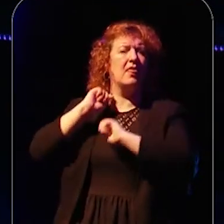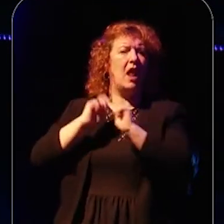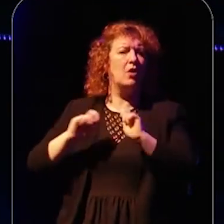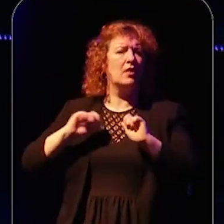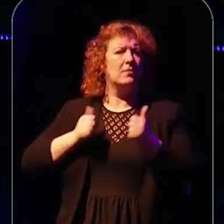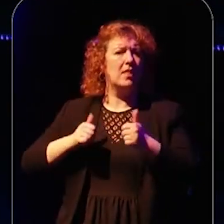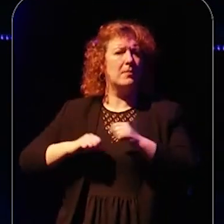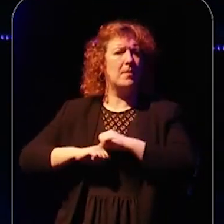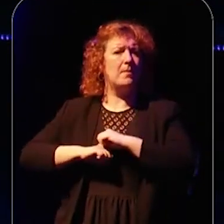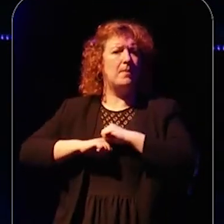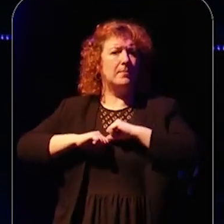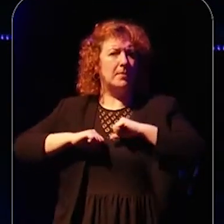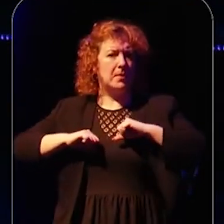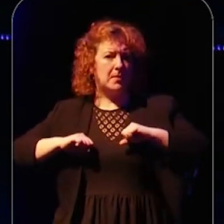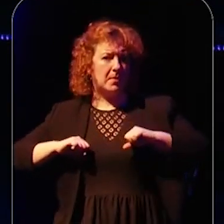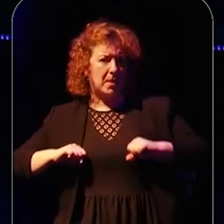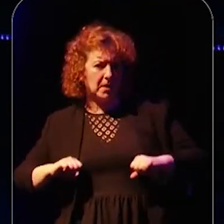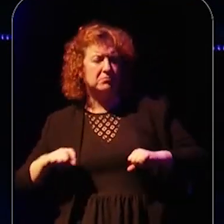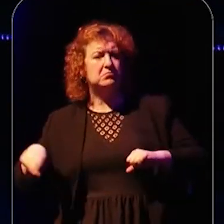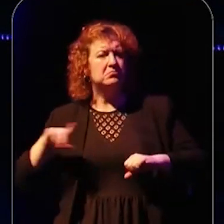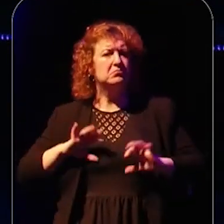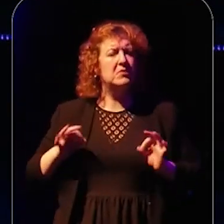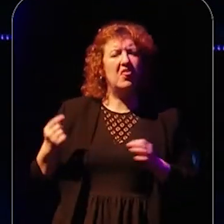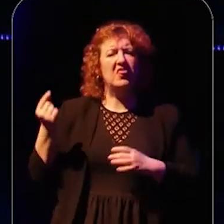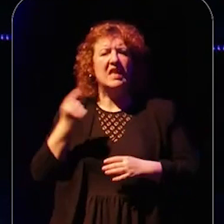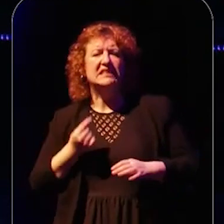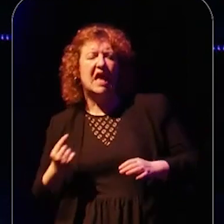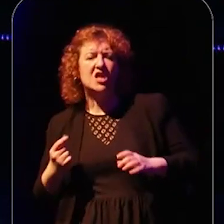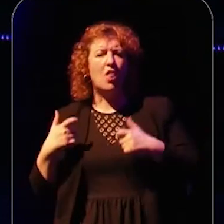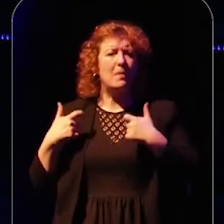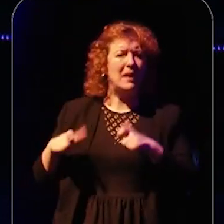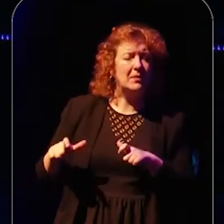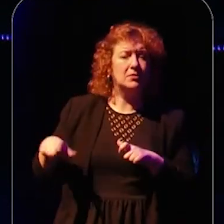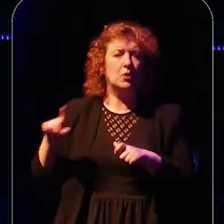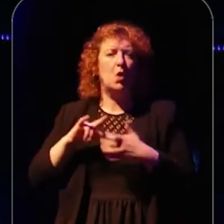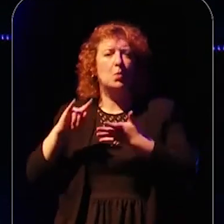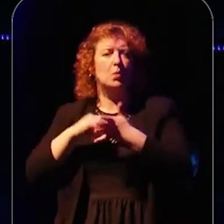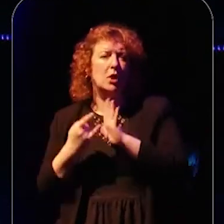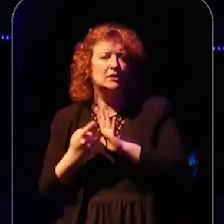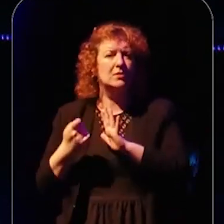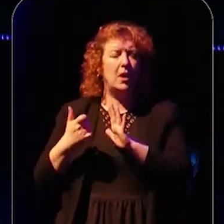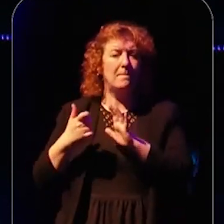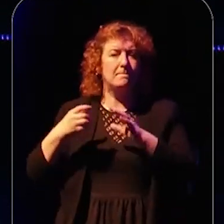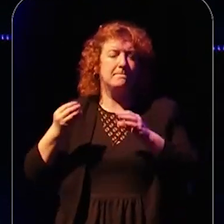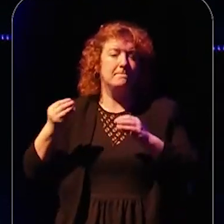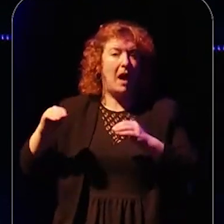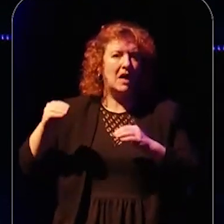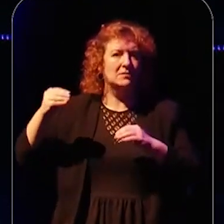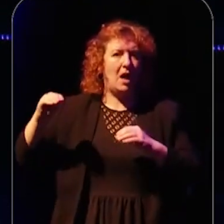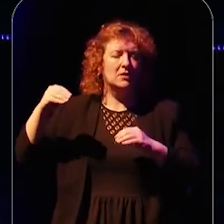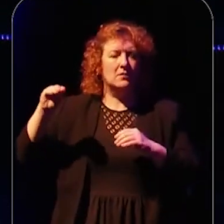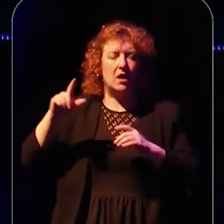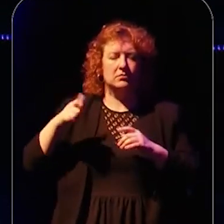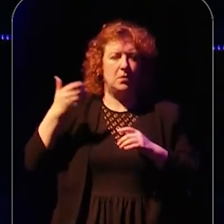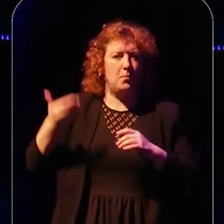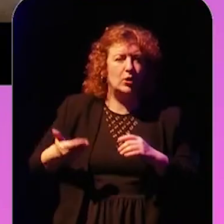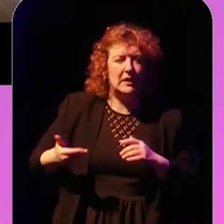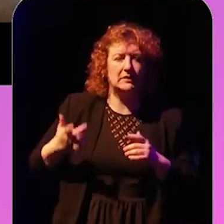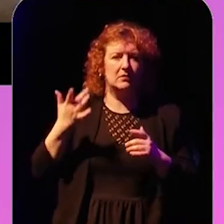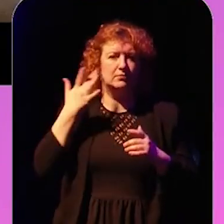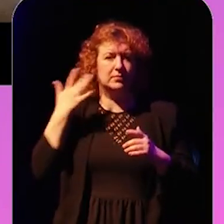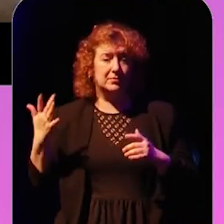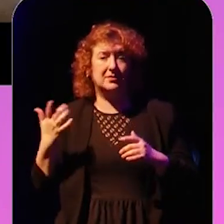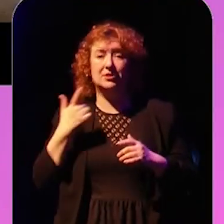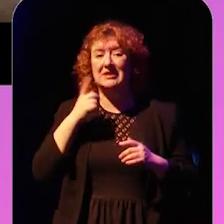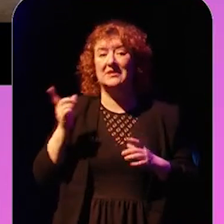Zaragoza como departamento de diseño, y esto nos permitió ir trabajando en proyectos cada vez más grandes y más emblemáticos. El formar parte